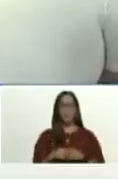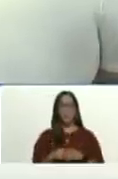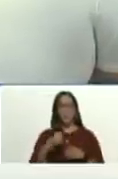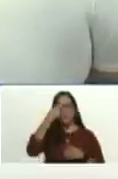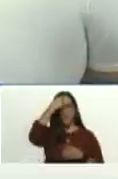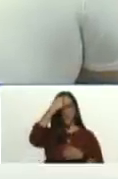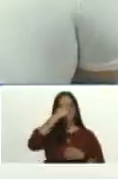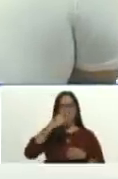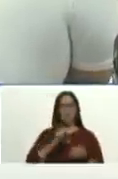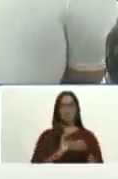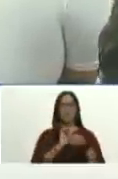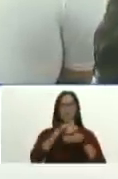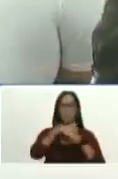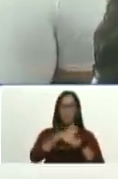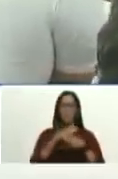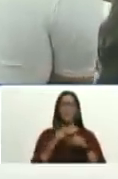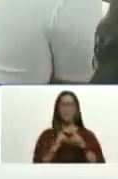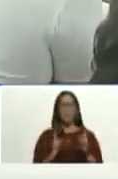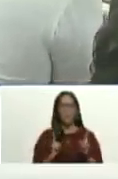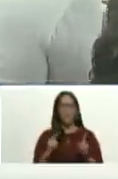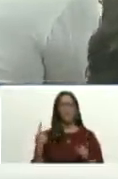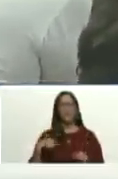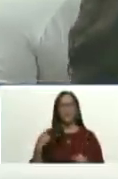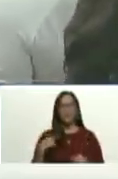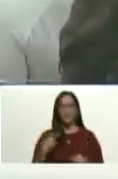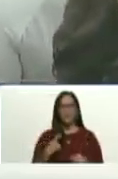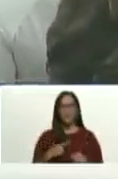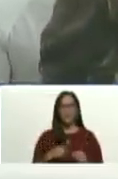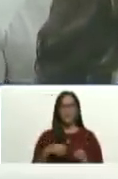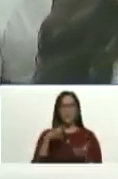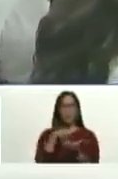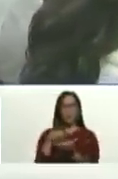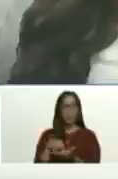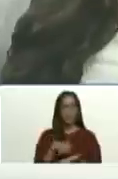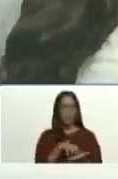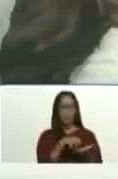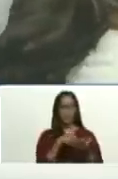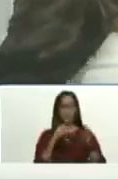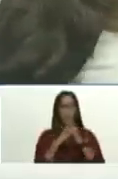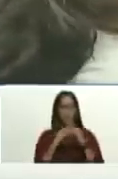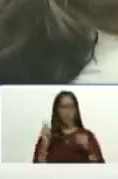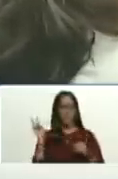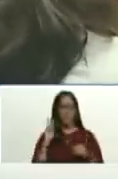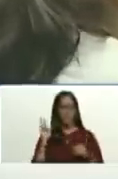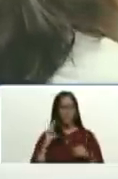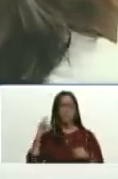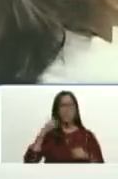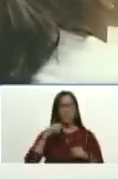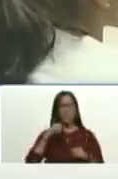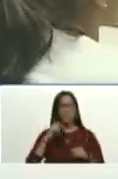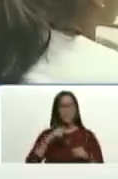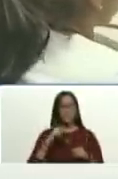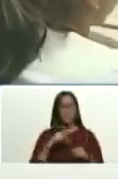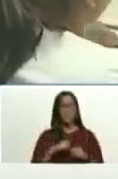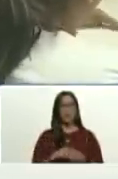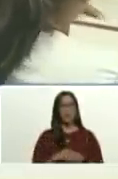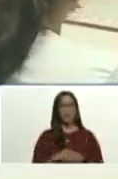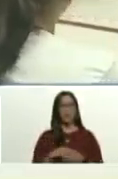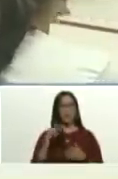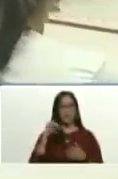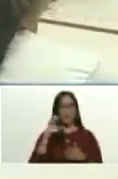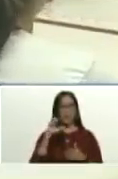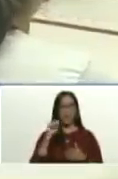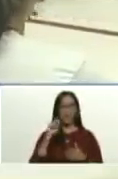Guri, pero que va a tener núcleos en todo el país. Es necesario, Reverol,